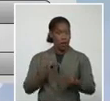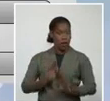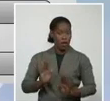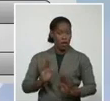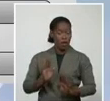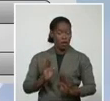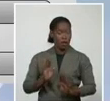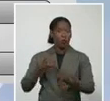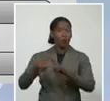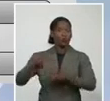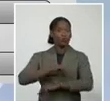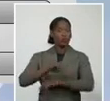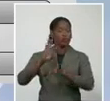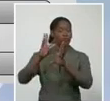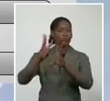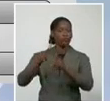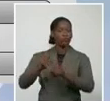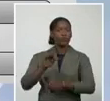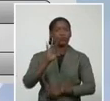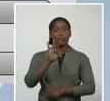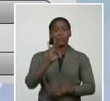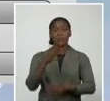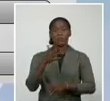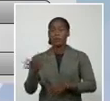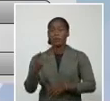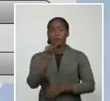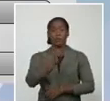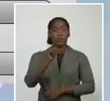personas, para un acumulado de